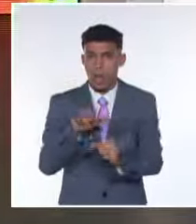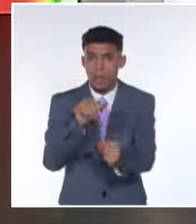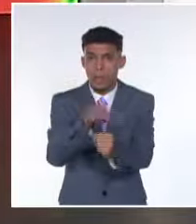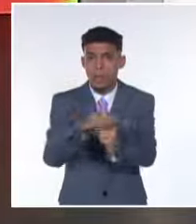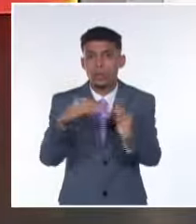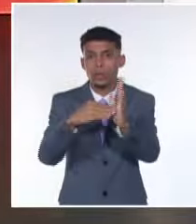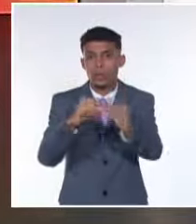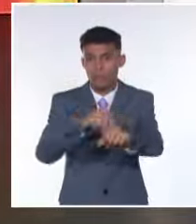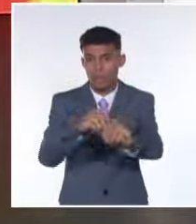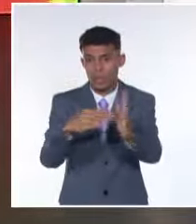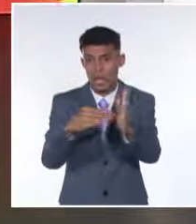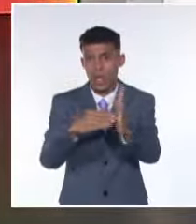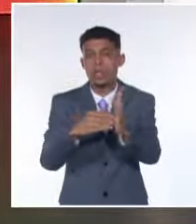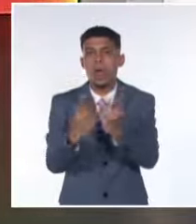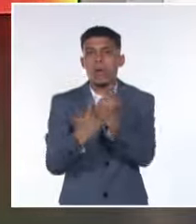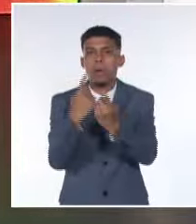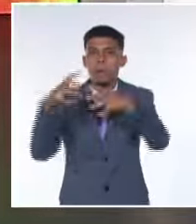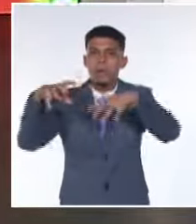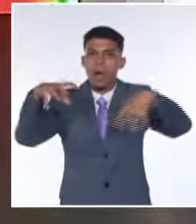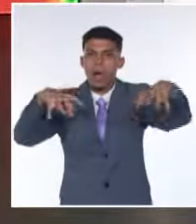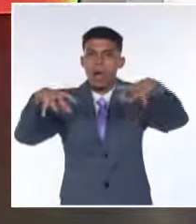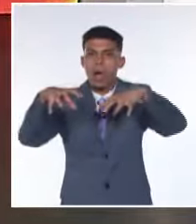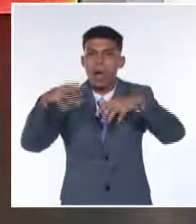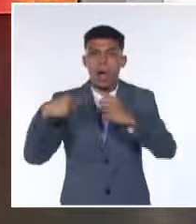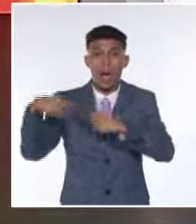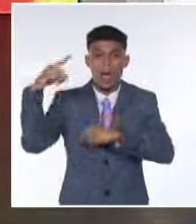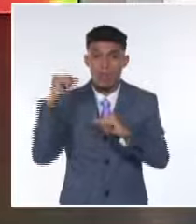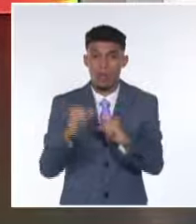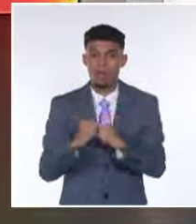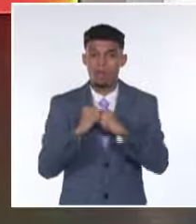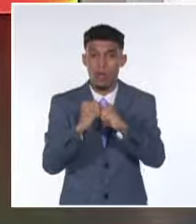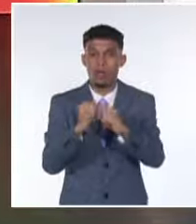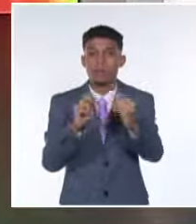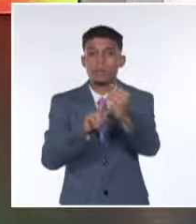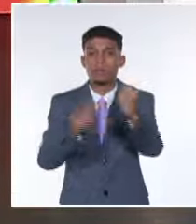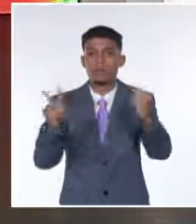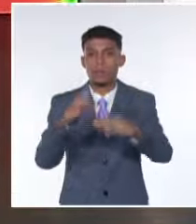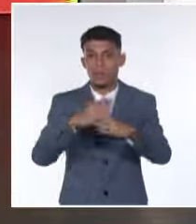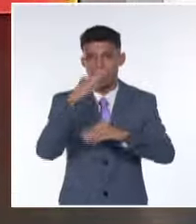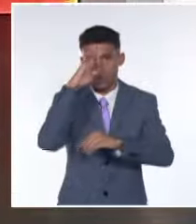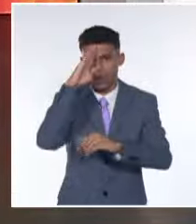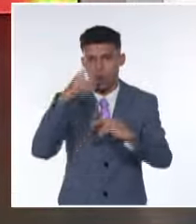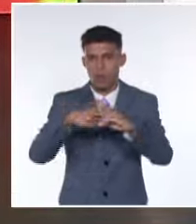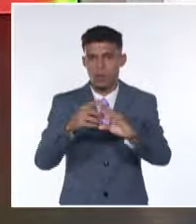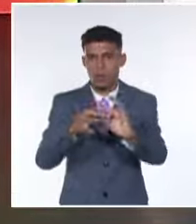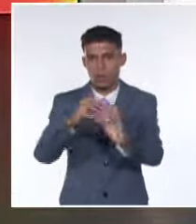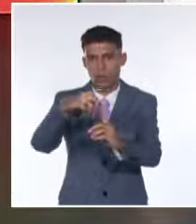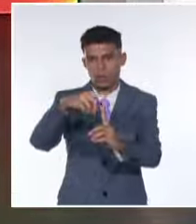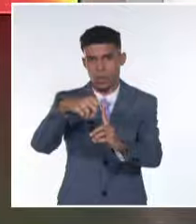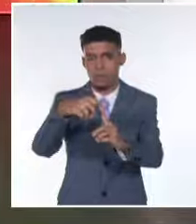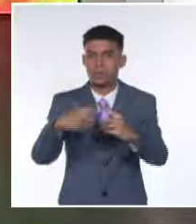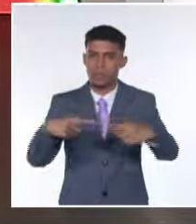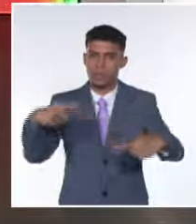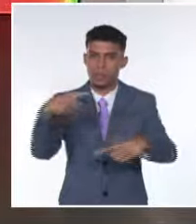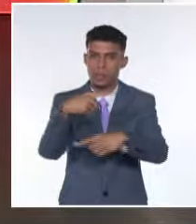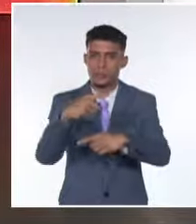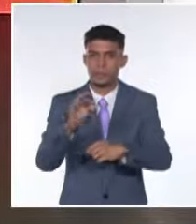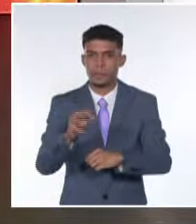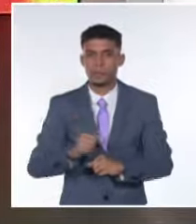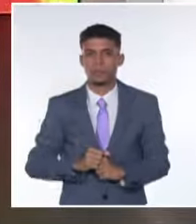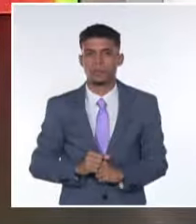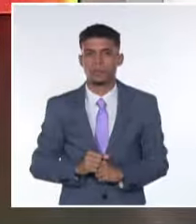lluvias en la zona oriental del país, donde ayer llegaron a ser fuertes, sobre todo en las provincias de Santiago de Cuba y Guantánamo. Según el Instituto de Recursos